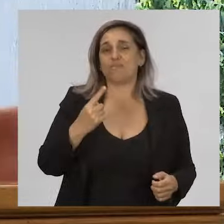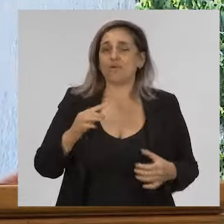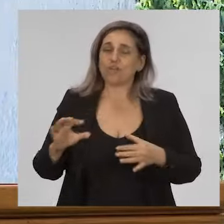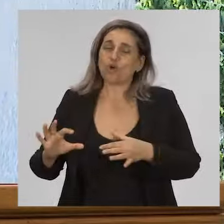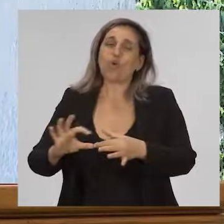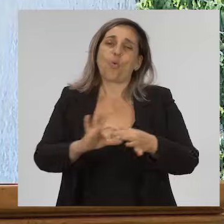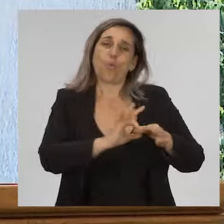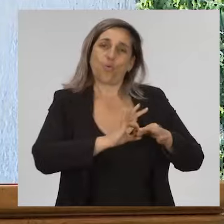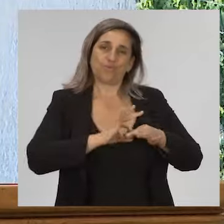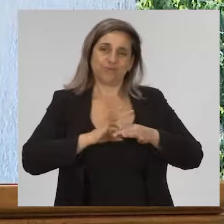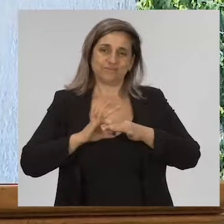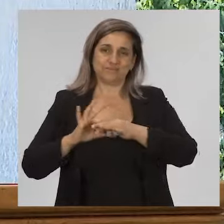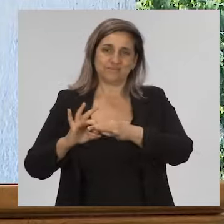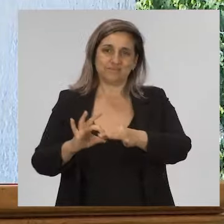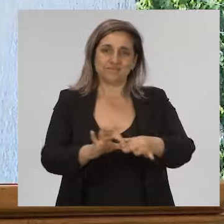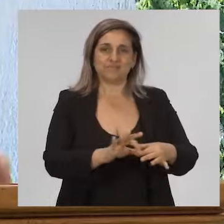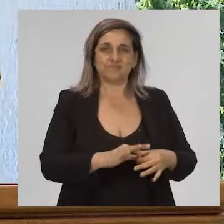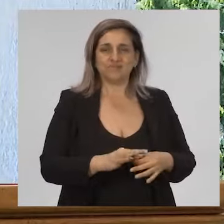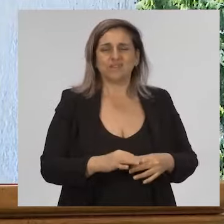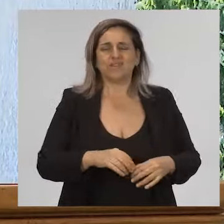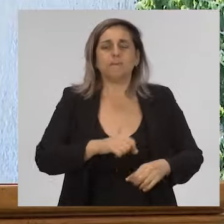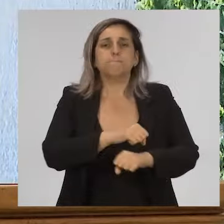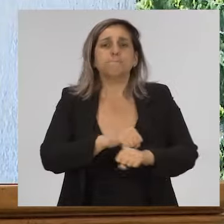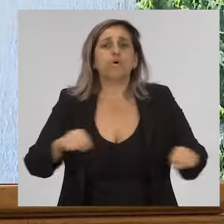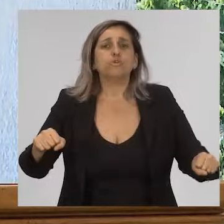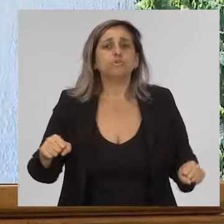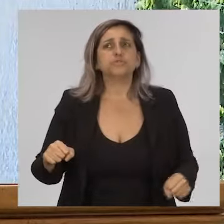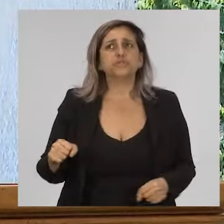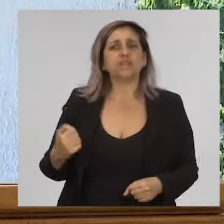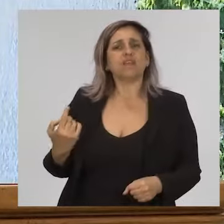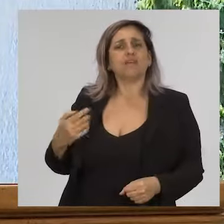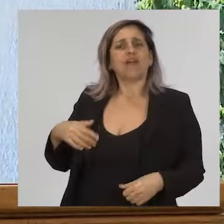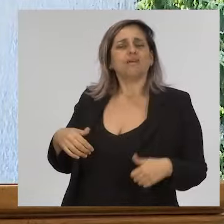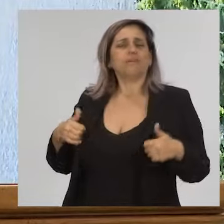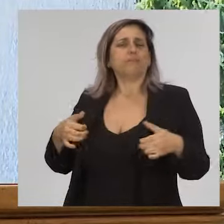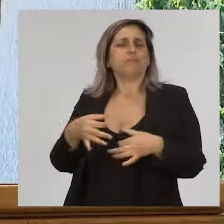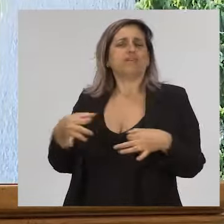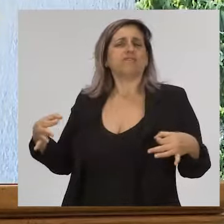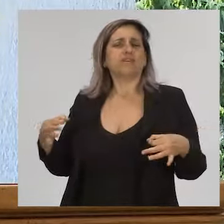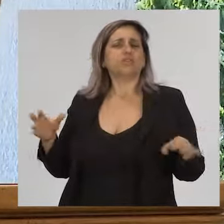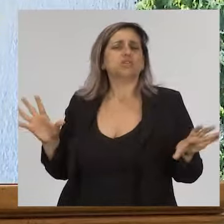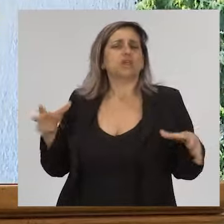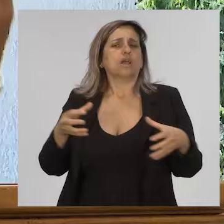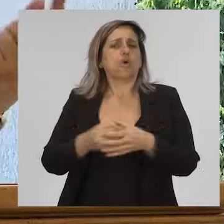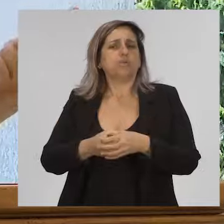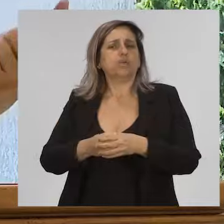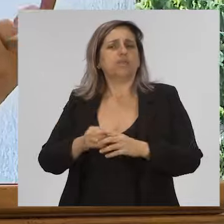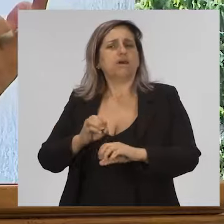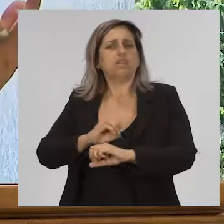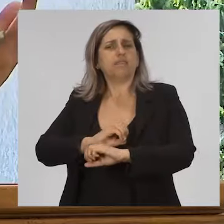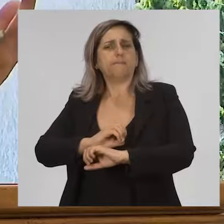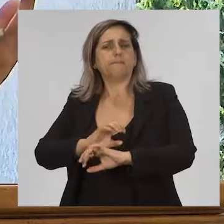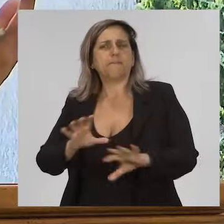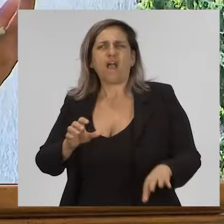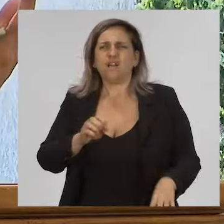todos somos uno. O sea, es imposible que alguien esté bien si la comunidad no está bien.